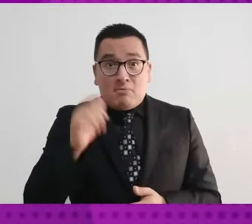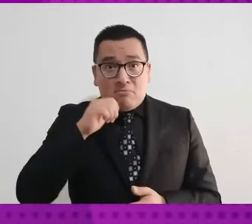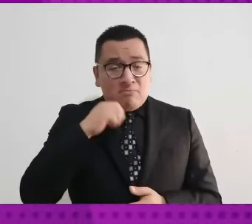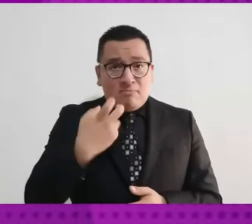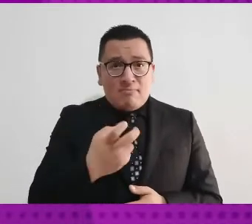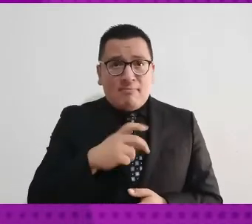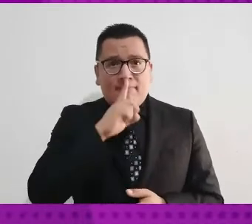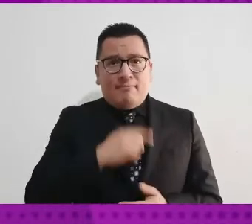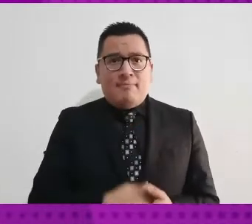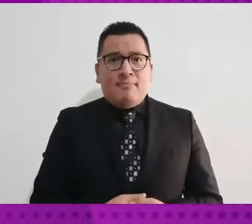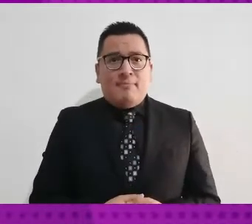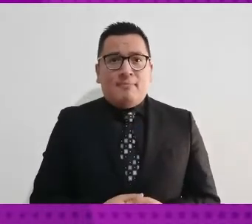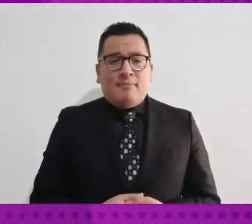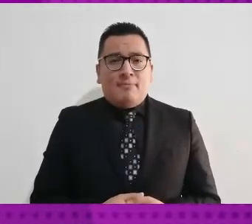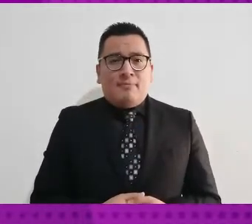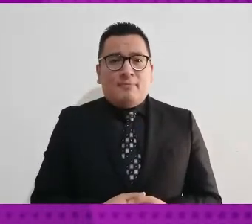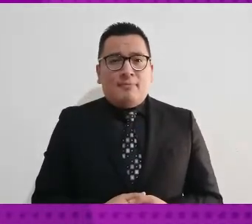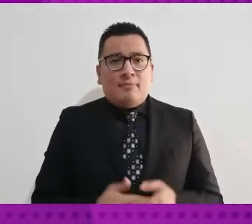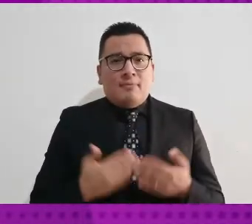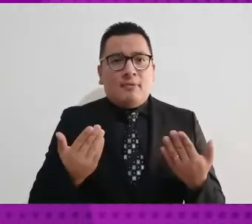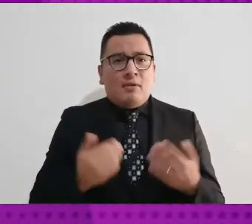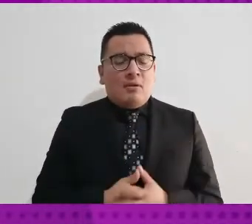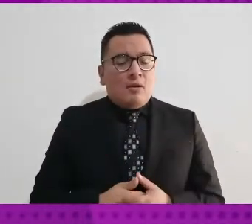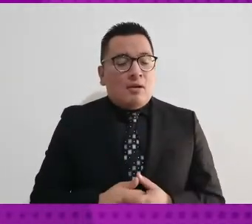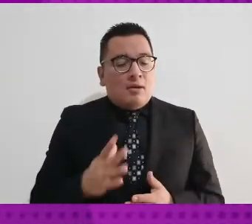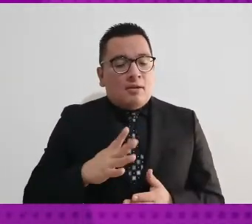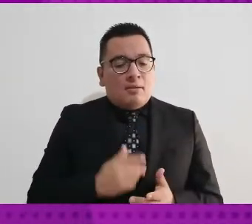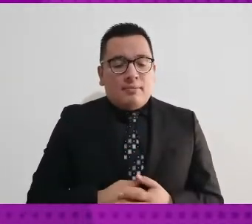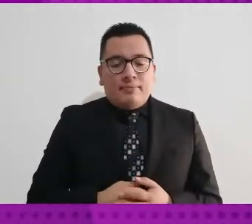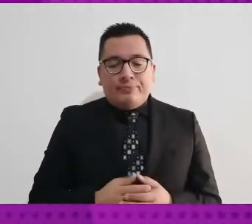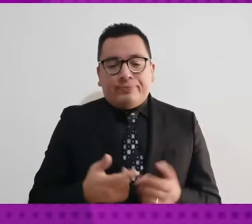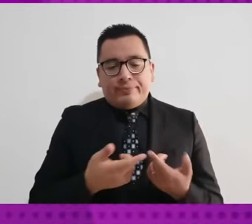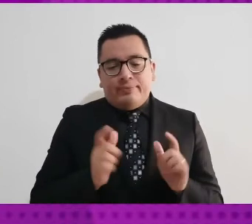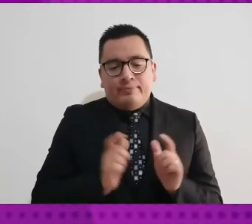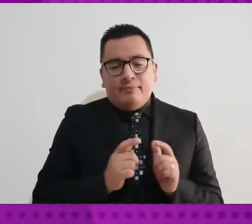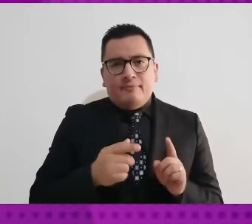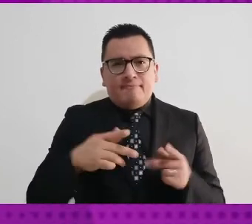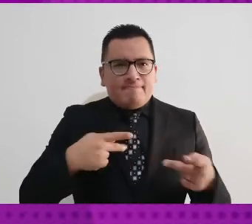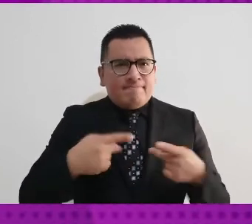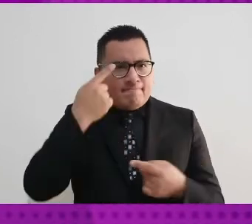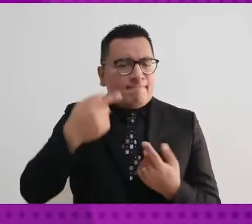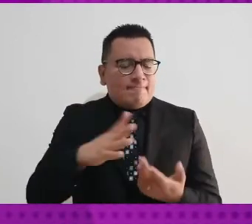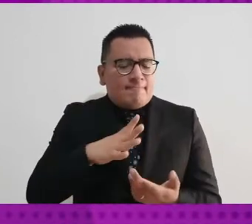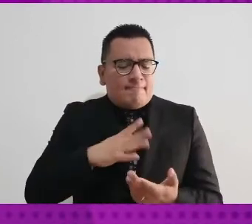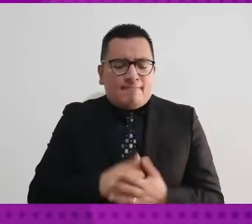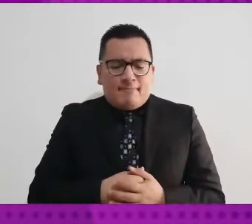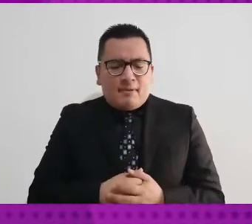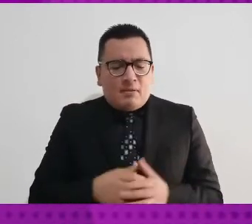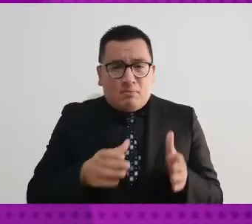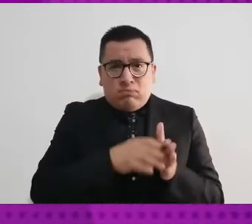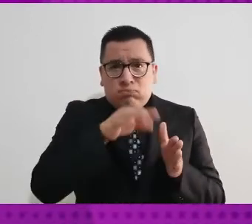siempre ha sido así. Este sistema electoral que nos hemos dado los mexicanos, pues ha sido una larga lucha que